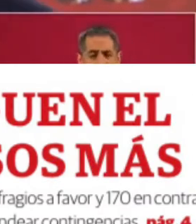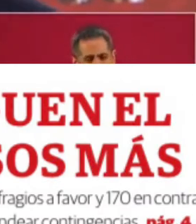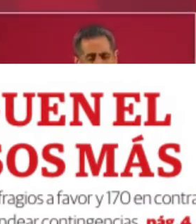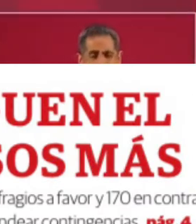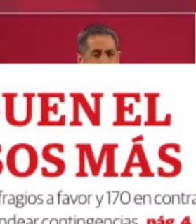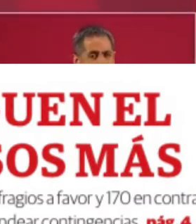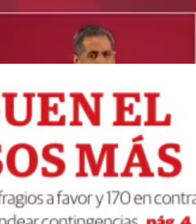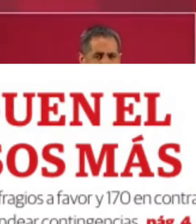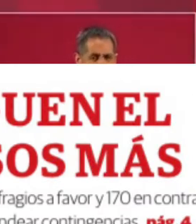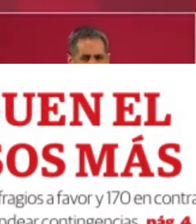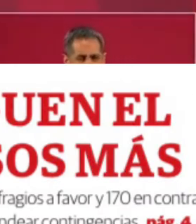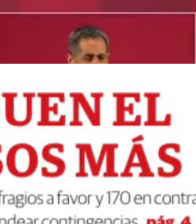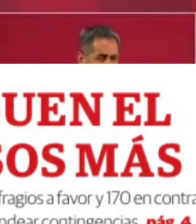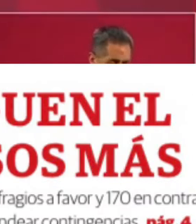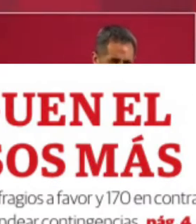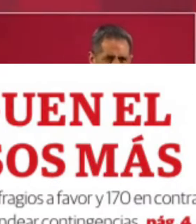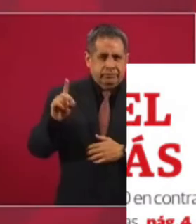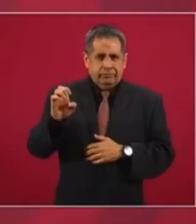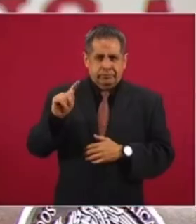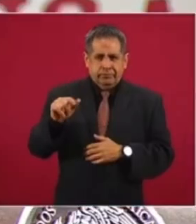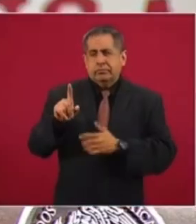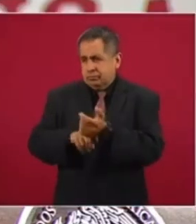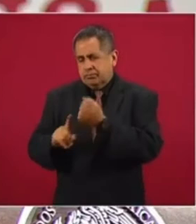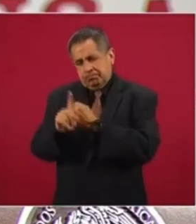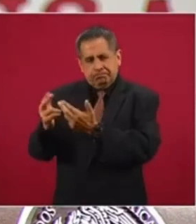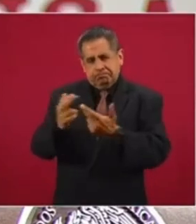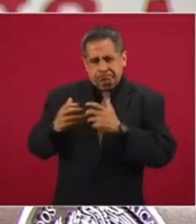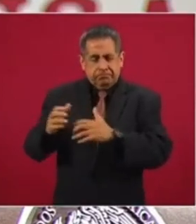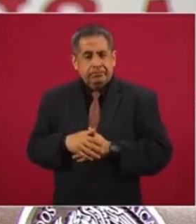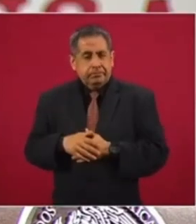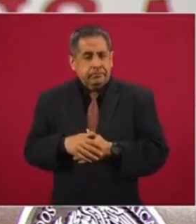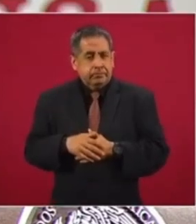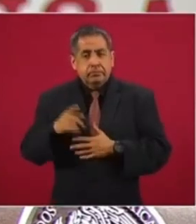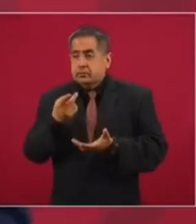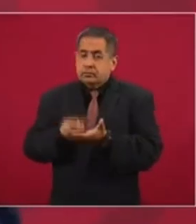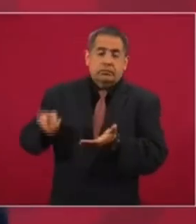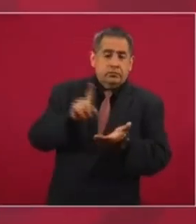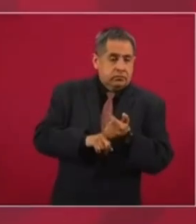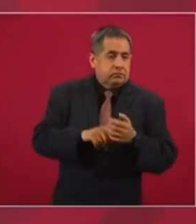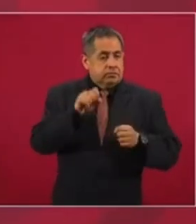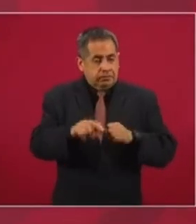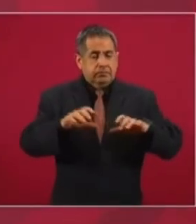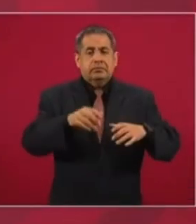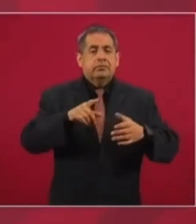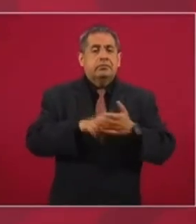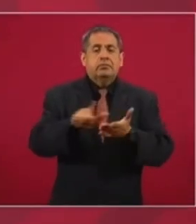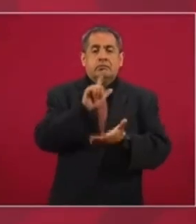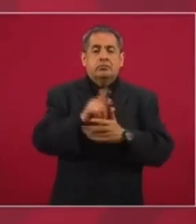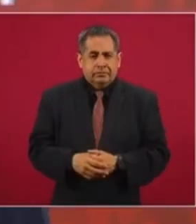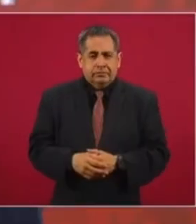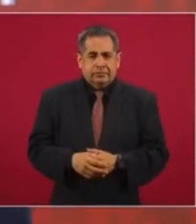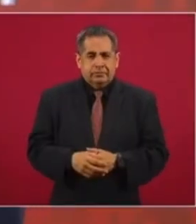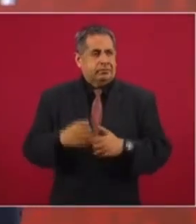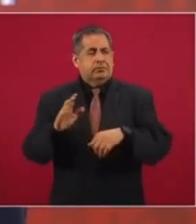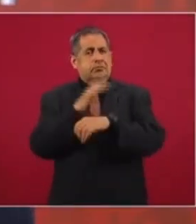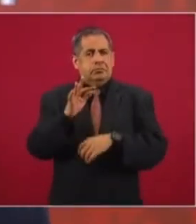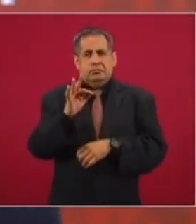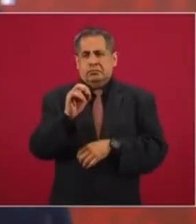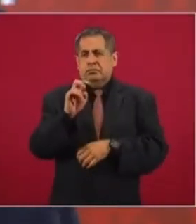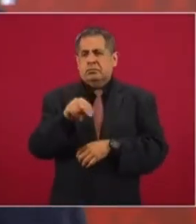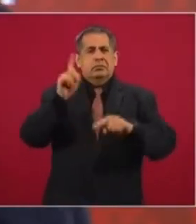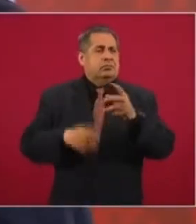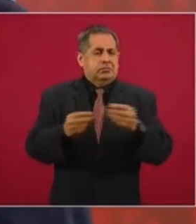huracán Delta que va a causar daños y al mismo tiempo se está desapareciendo el Fonden. ¿Por qué desaparece el